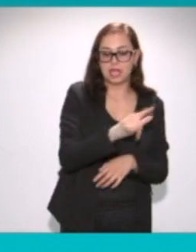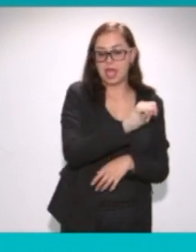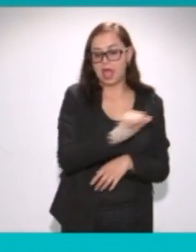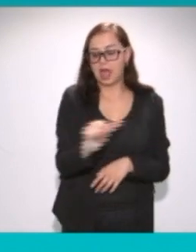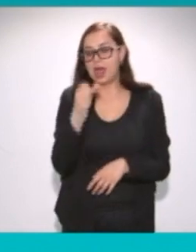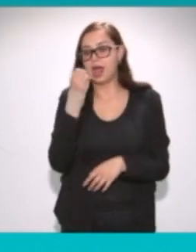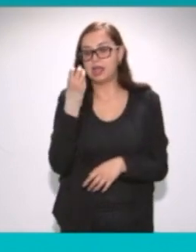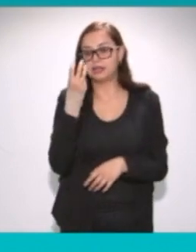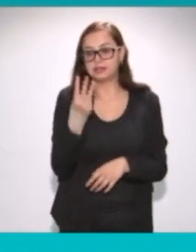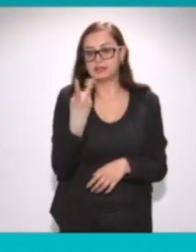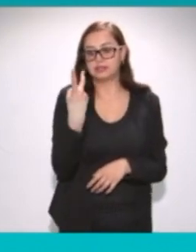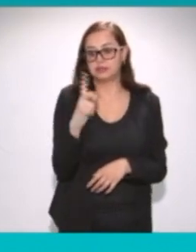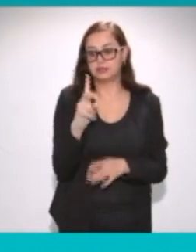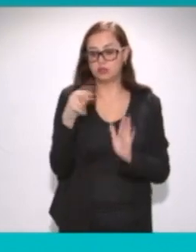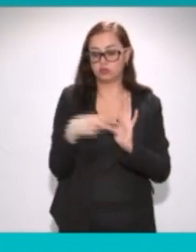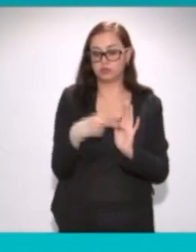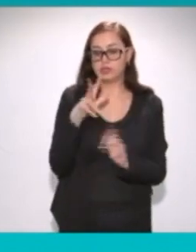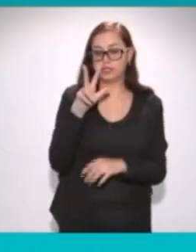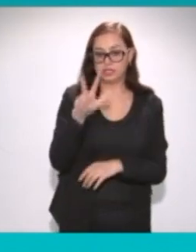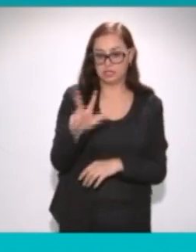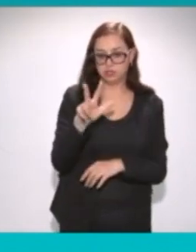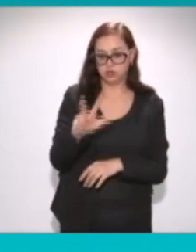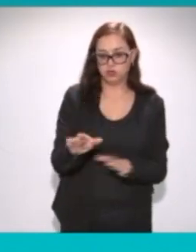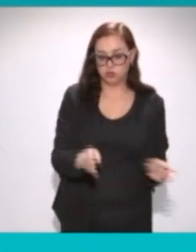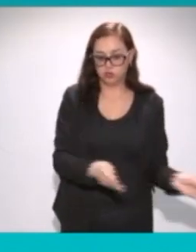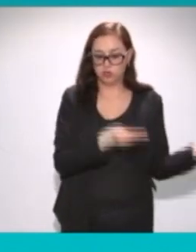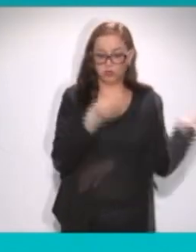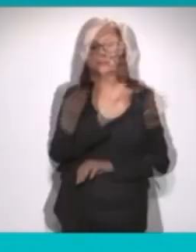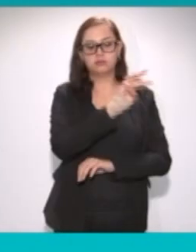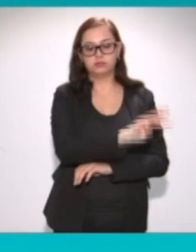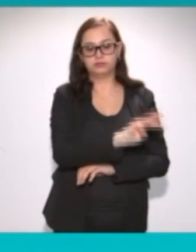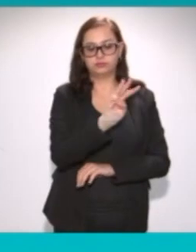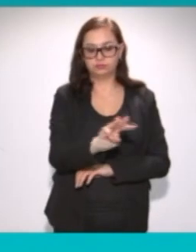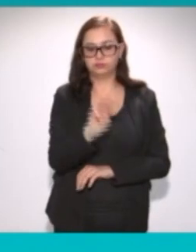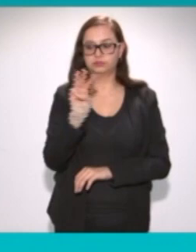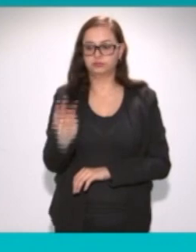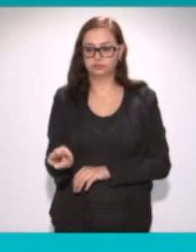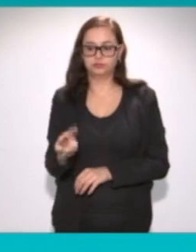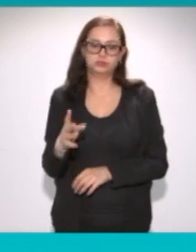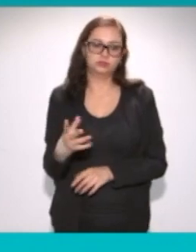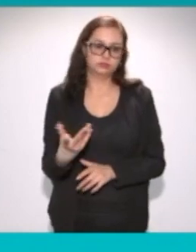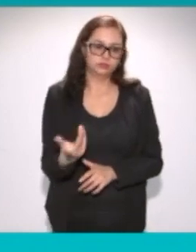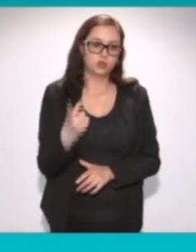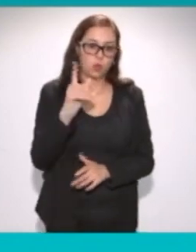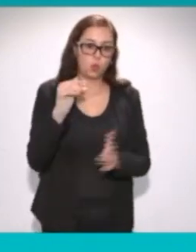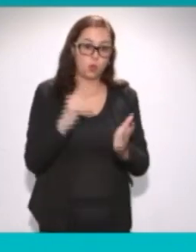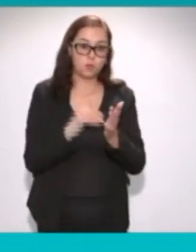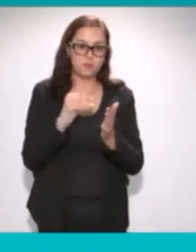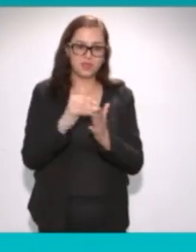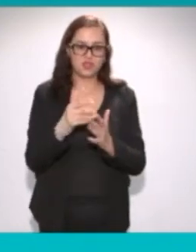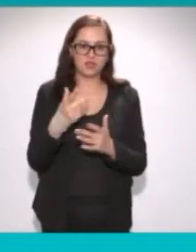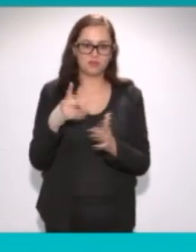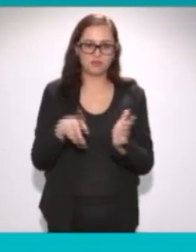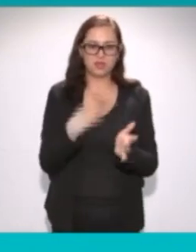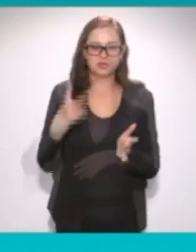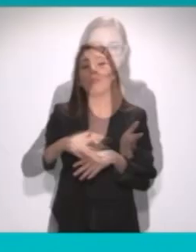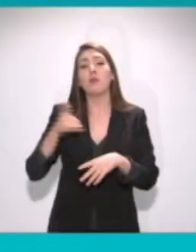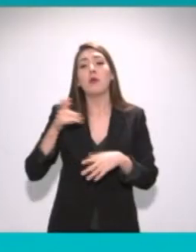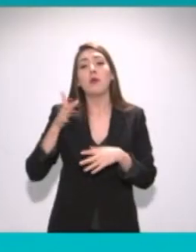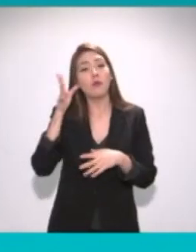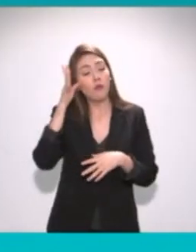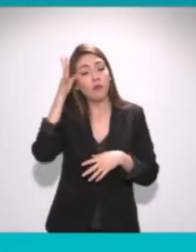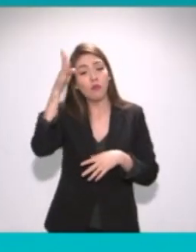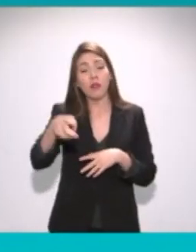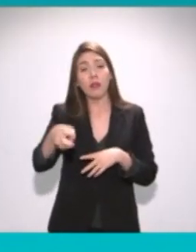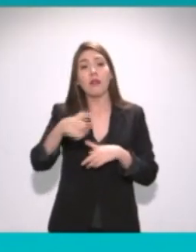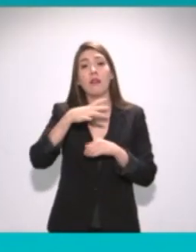del 30 de noviembre de 2017 al 3 de diciembre de 2018, pero que era reservada y confidencial. Dentro del análisis del caso,